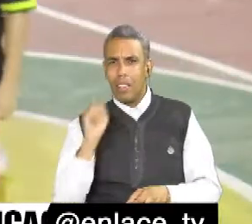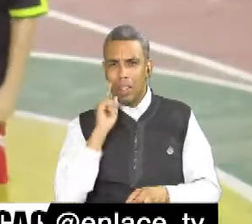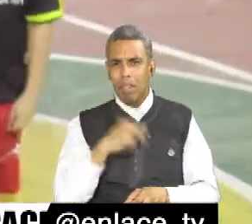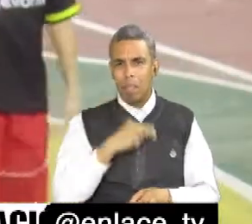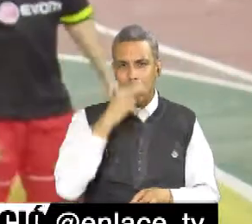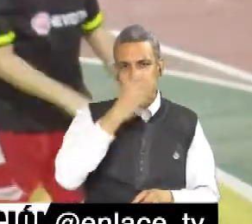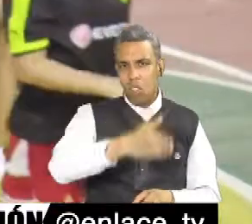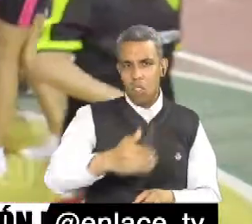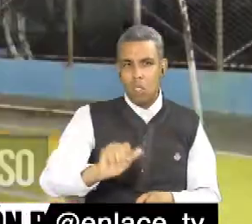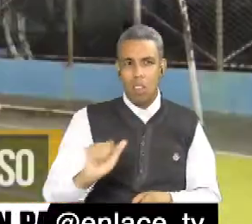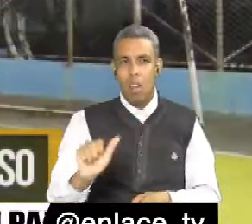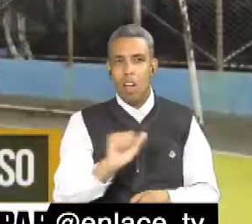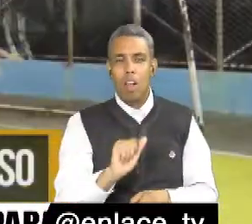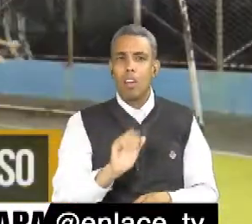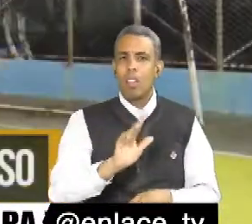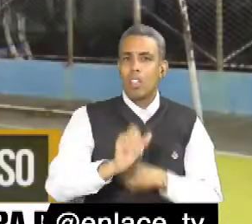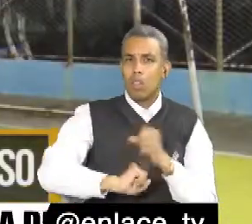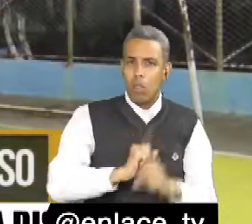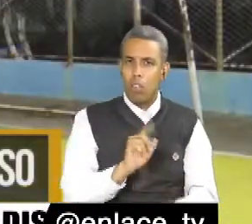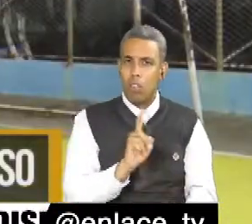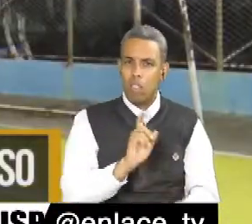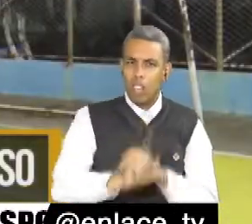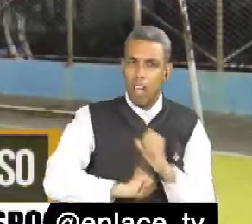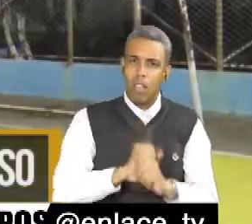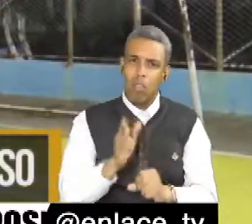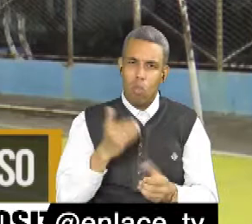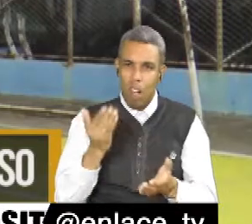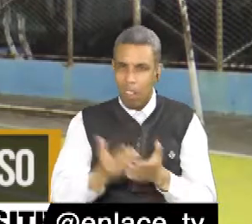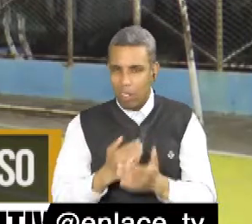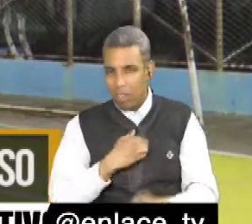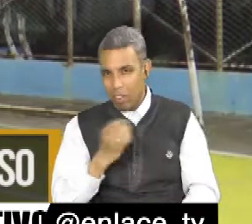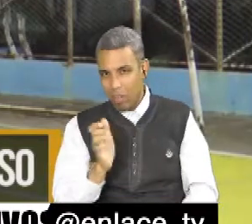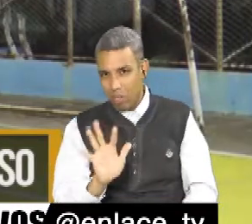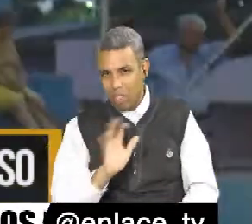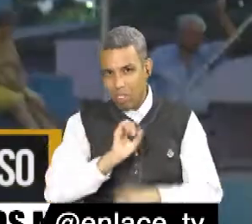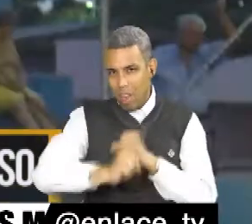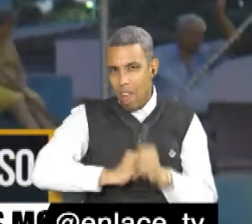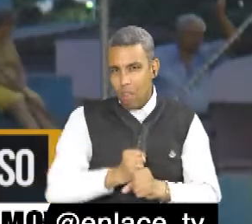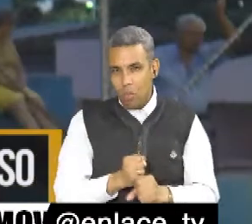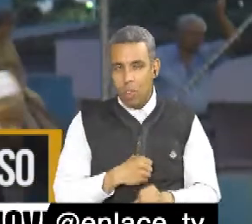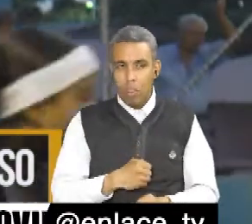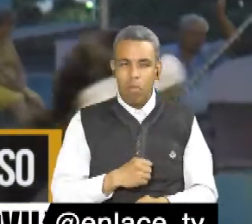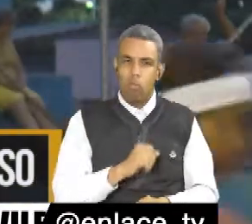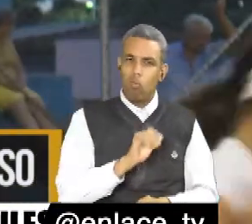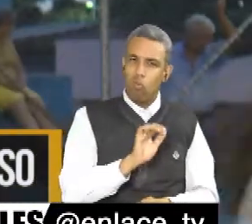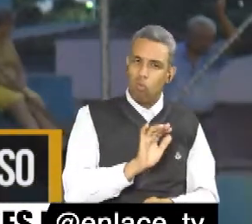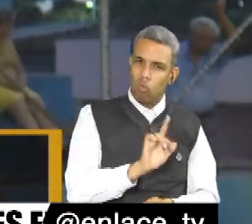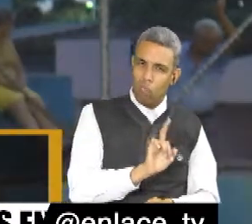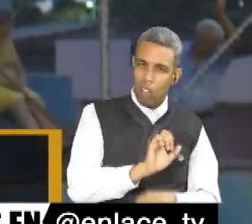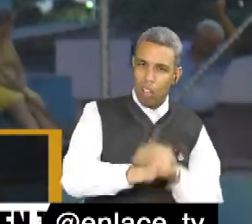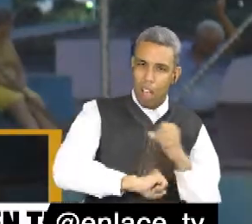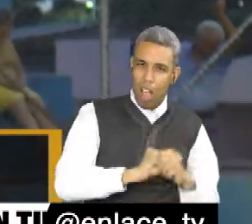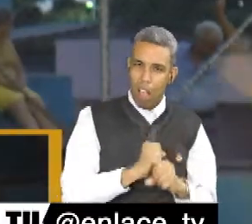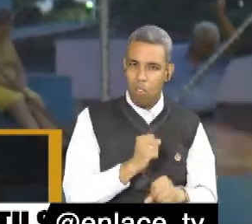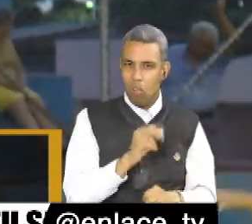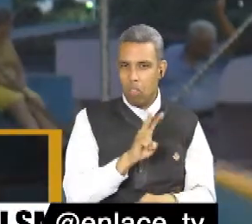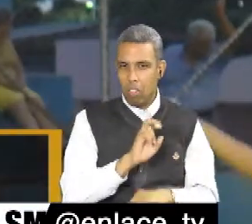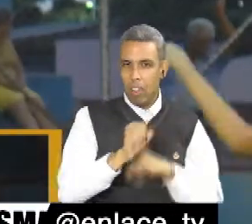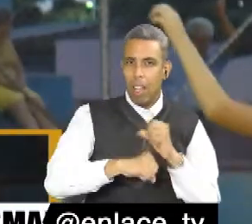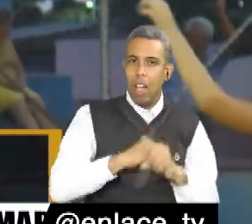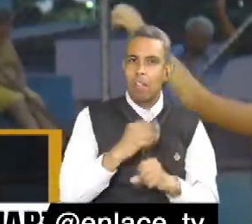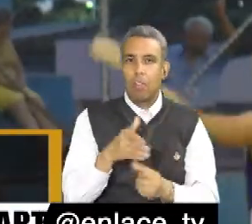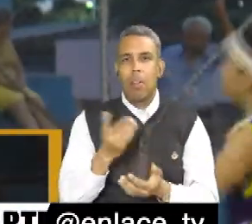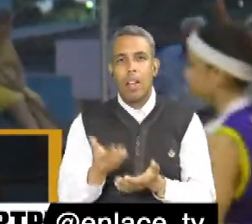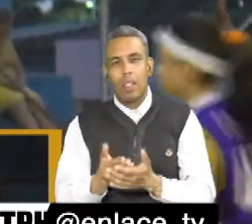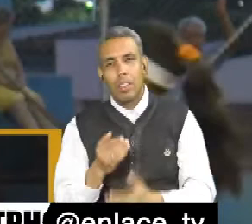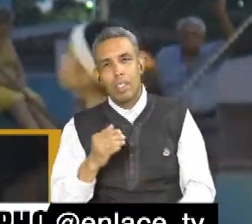que demuestran que en Barranca Bermeja esta disciplina deportiva tiene potencial. Y niños entre 6 y 15 años, y